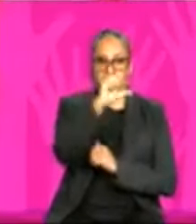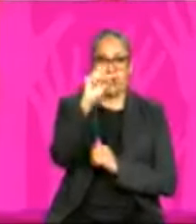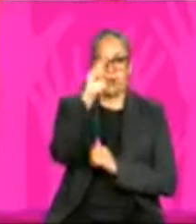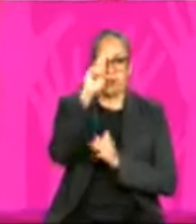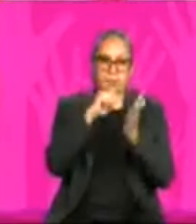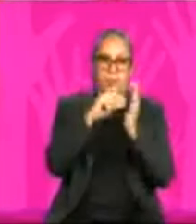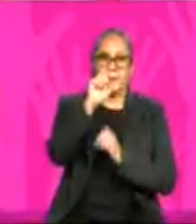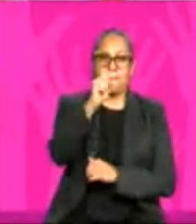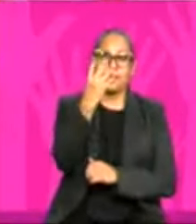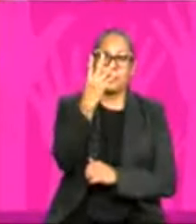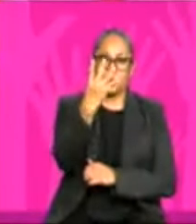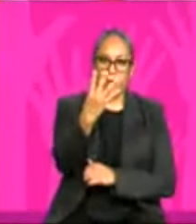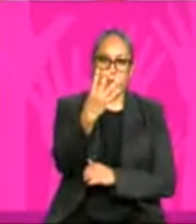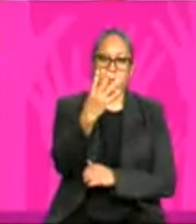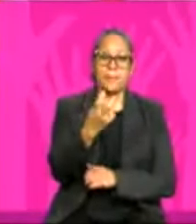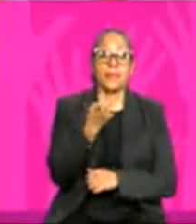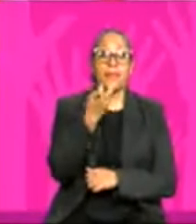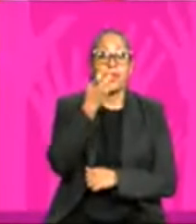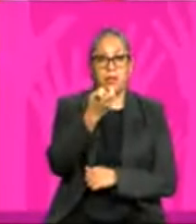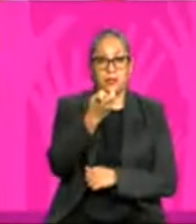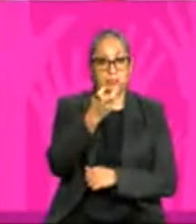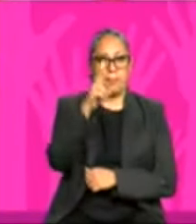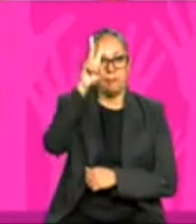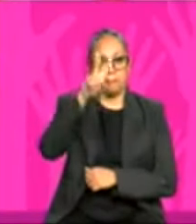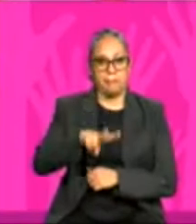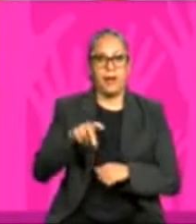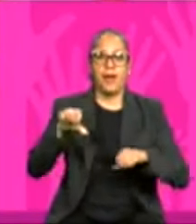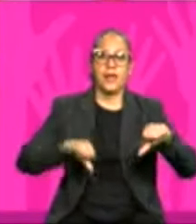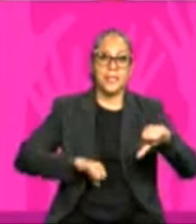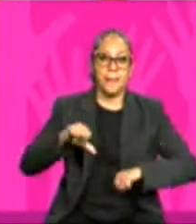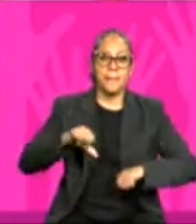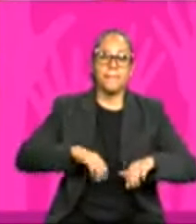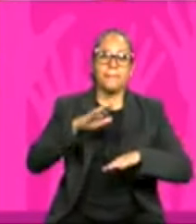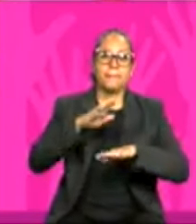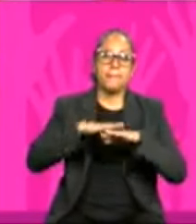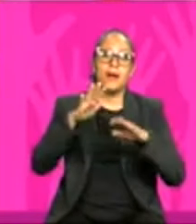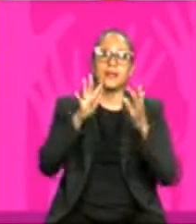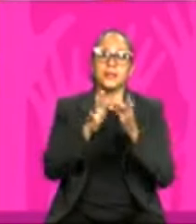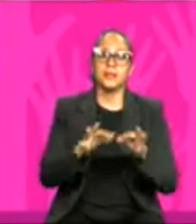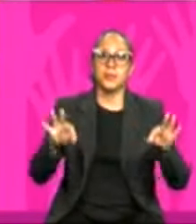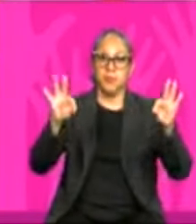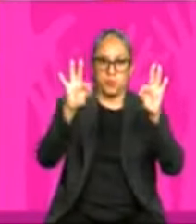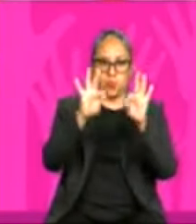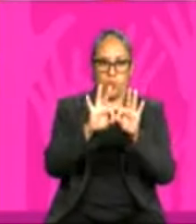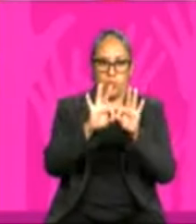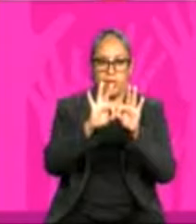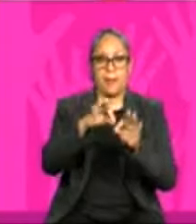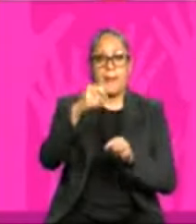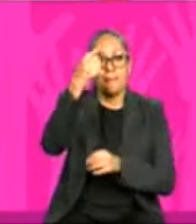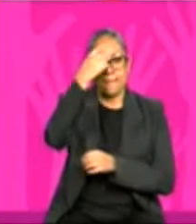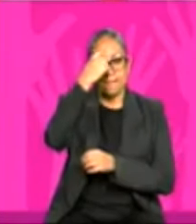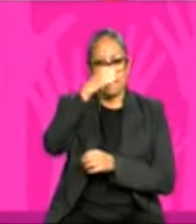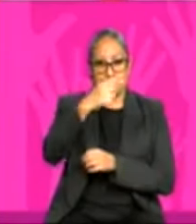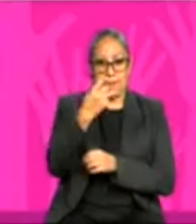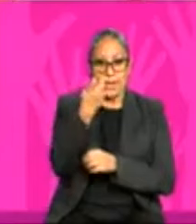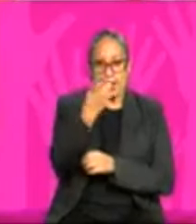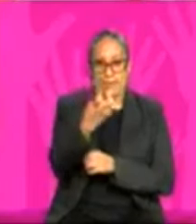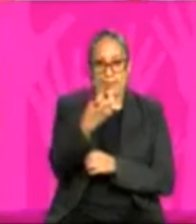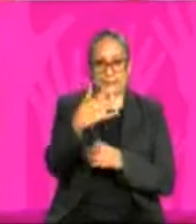2023-2024. Este ejercicio es una de las actividades más importantes en la construcción de nuestra